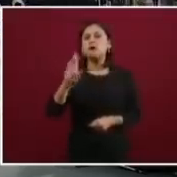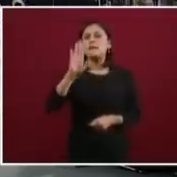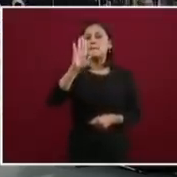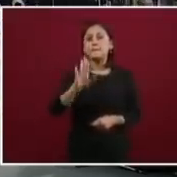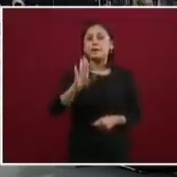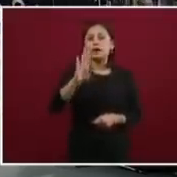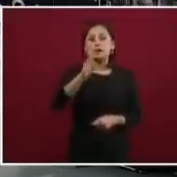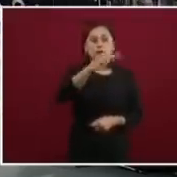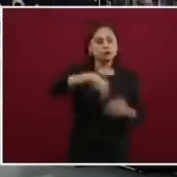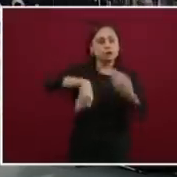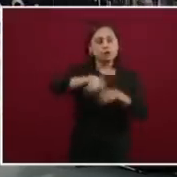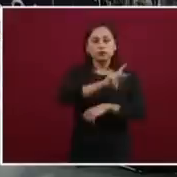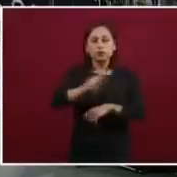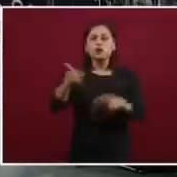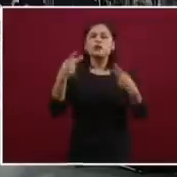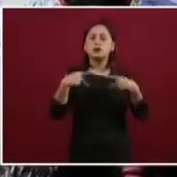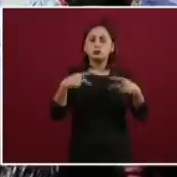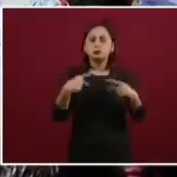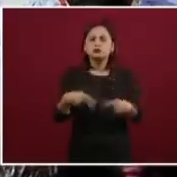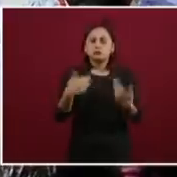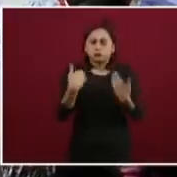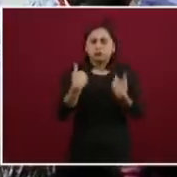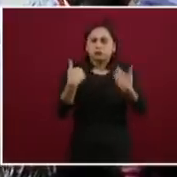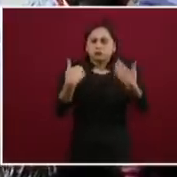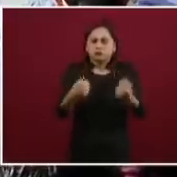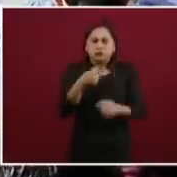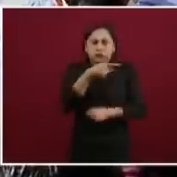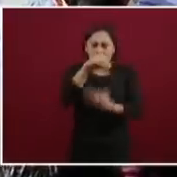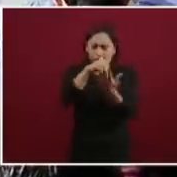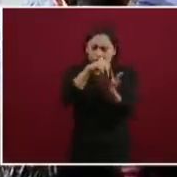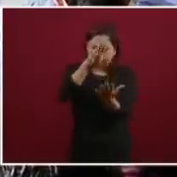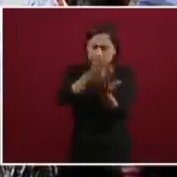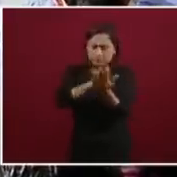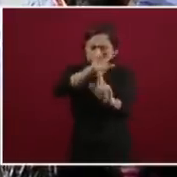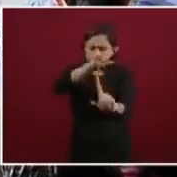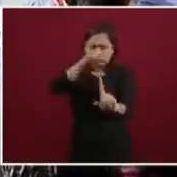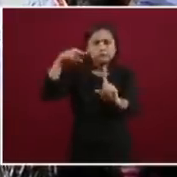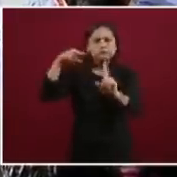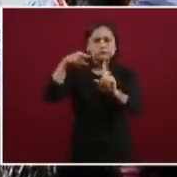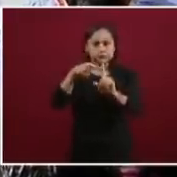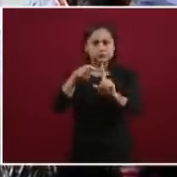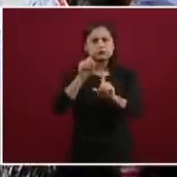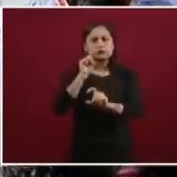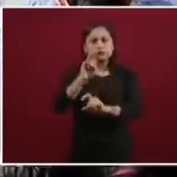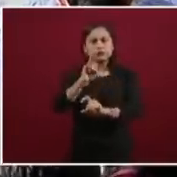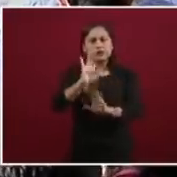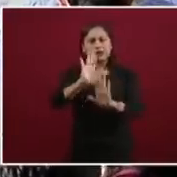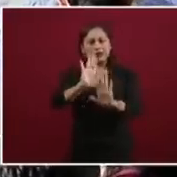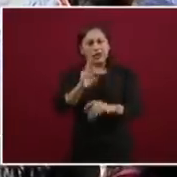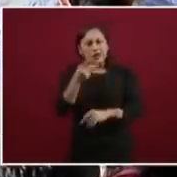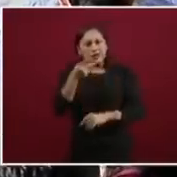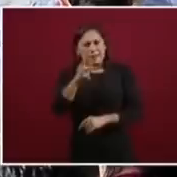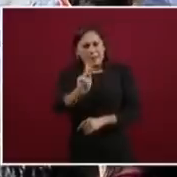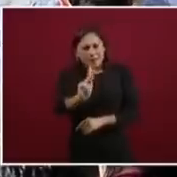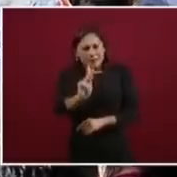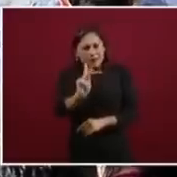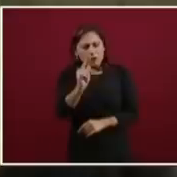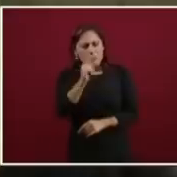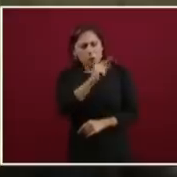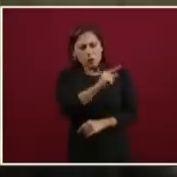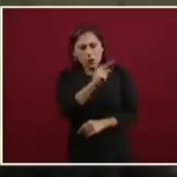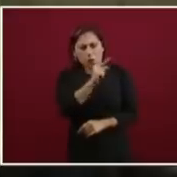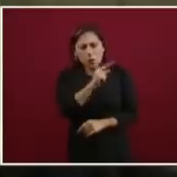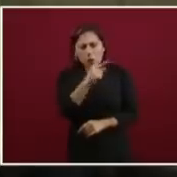entienden vamos hay un plan establecido como usted dice cuál sería la reflexión del presidente cómo se le habla